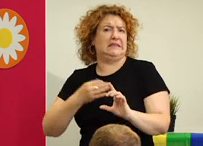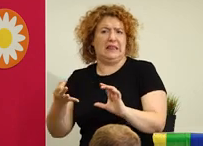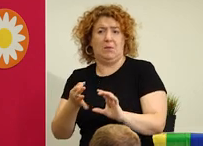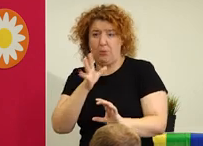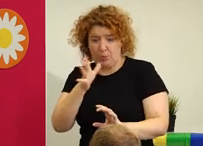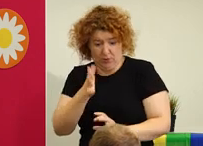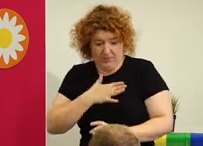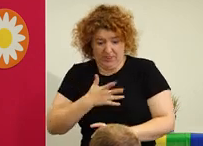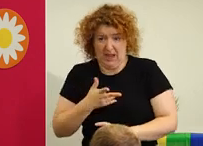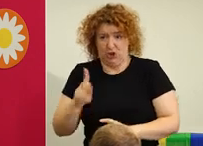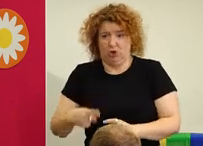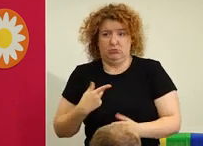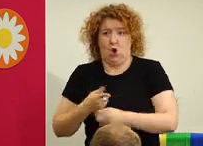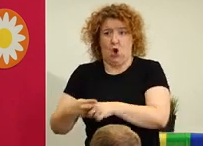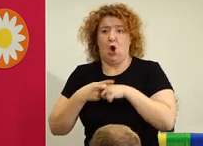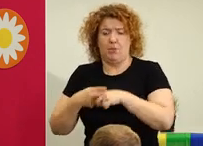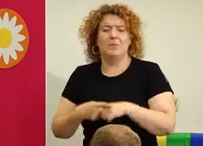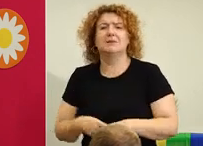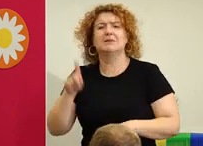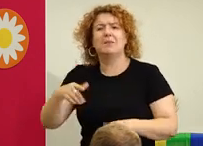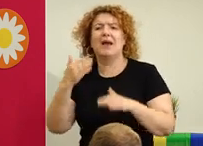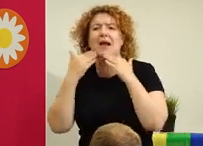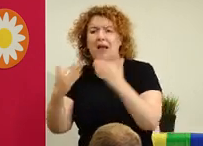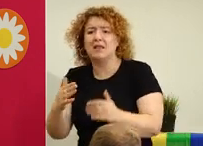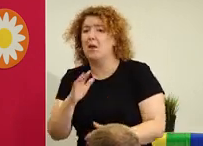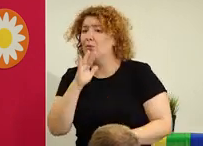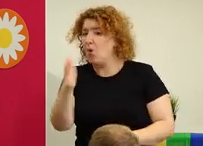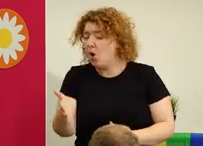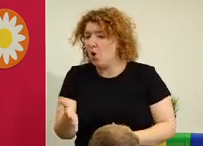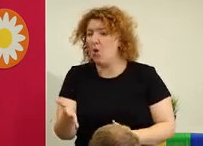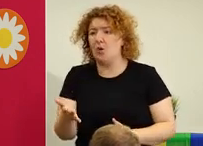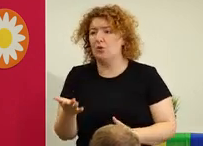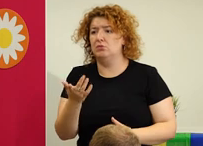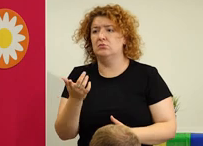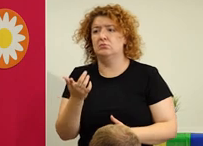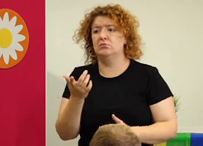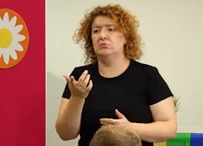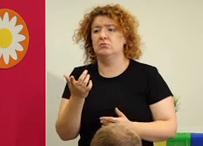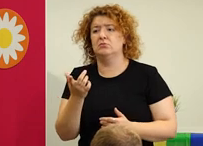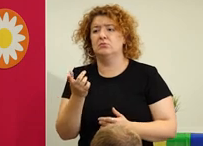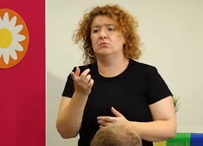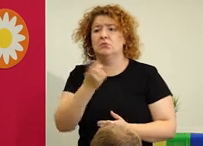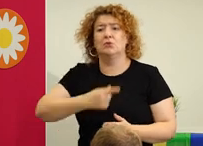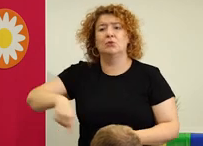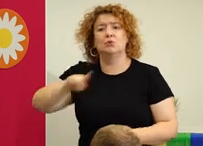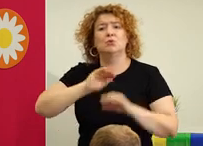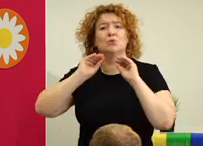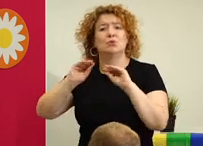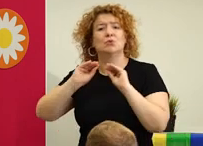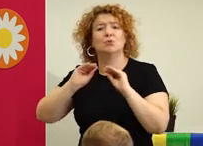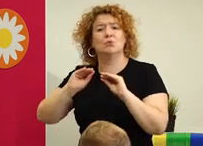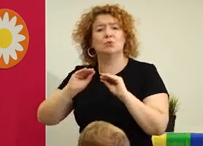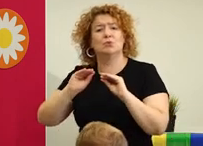porque son también nuestros derechos. Les debemos también recuperar y hacer nuestras, en el presente,